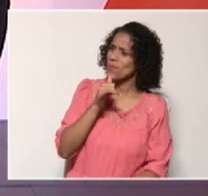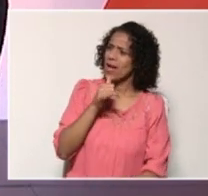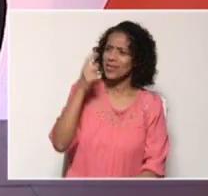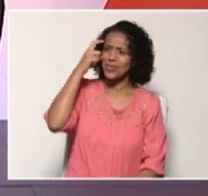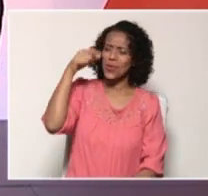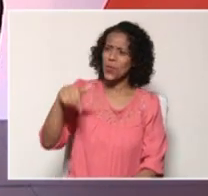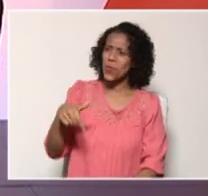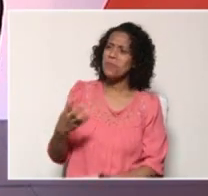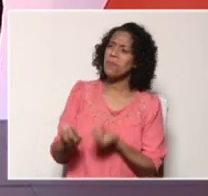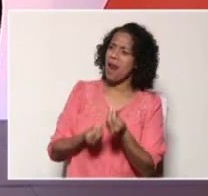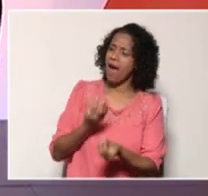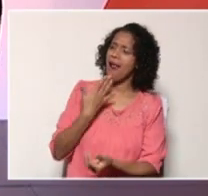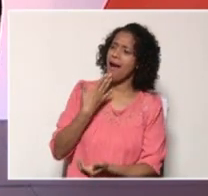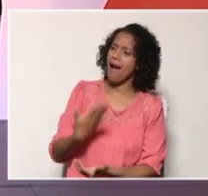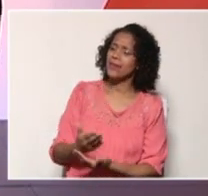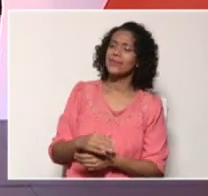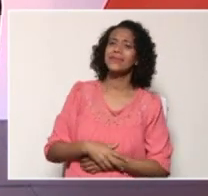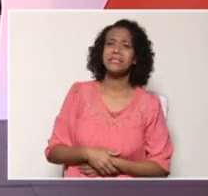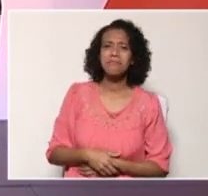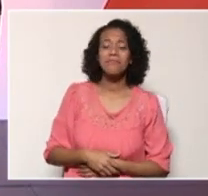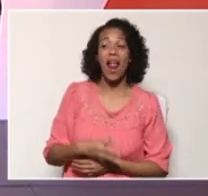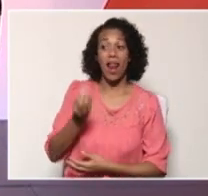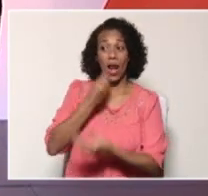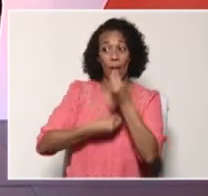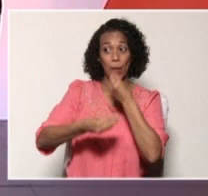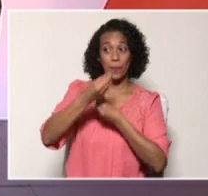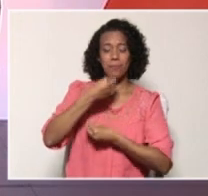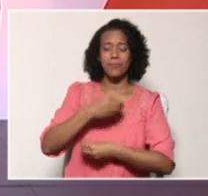que vamos a desarrollar hoy, los alimentos.